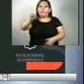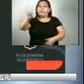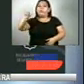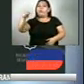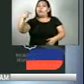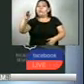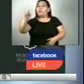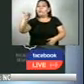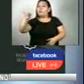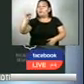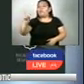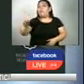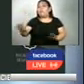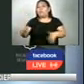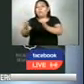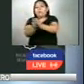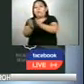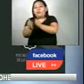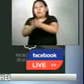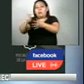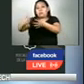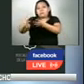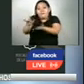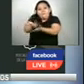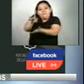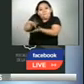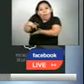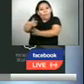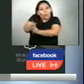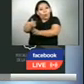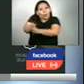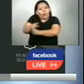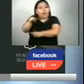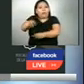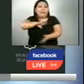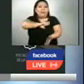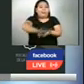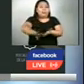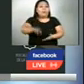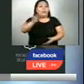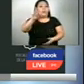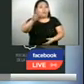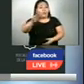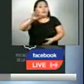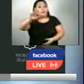Calderón, a quien se le atribuyeron los delitos de enriquecimiento ilícito y deberá pagar más de